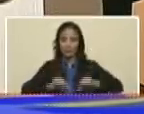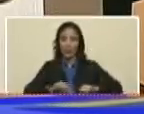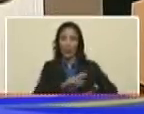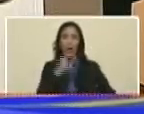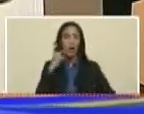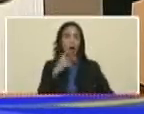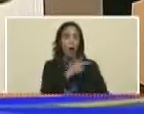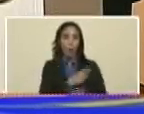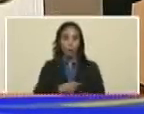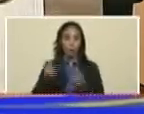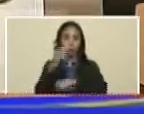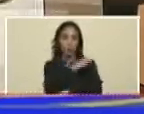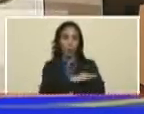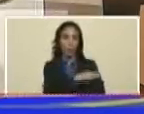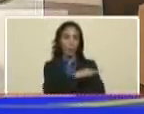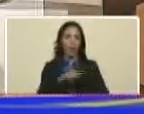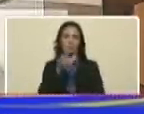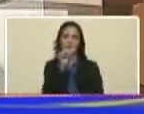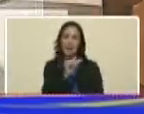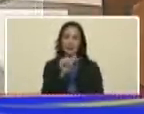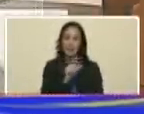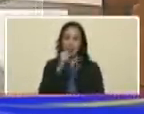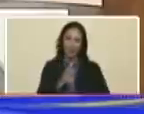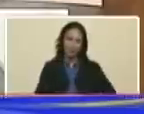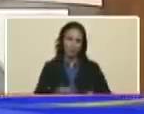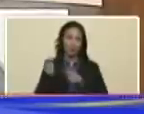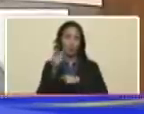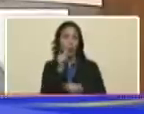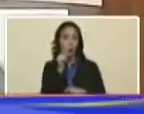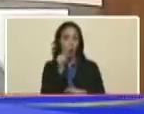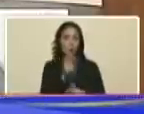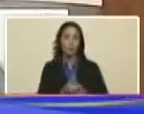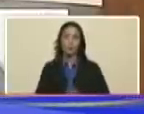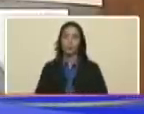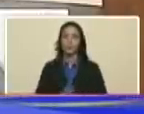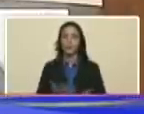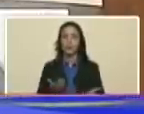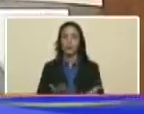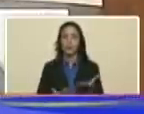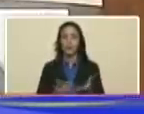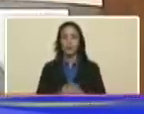hace 3 semanas, un poco más, Piedad se reunió con él en La Habana.